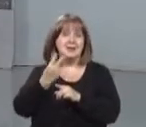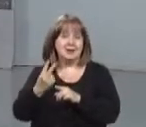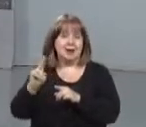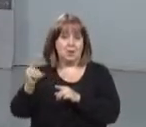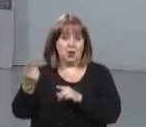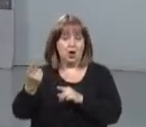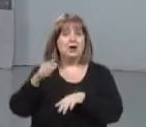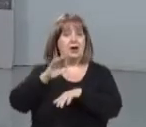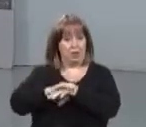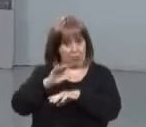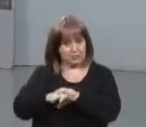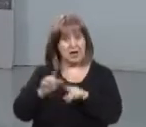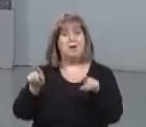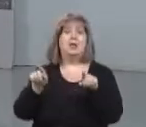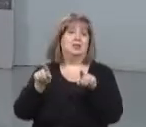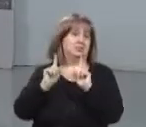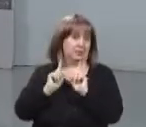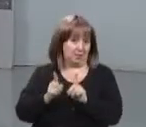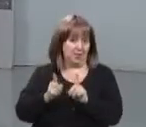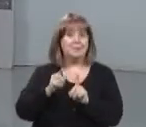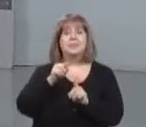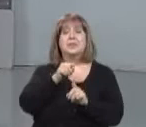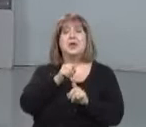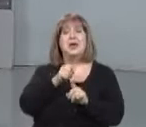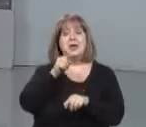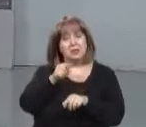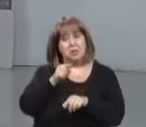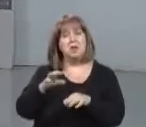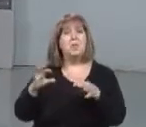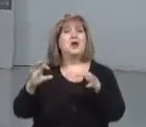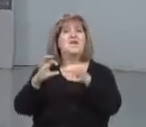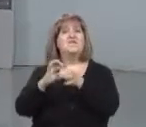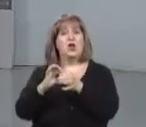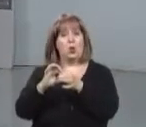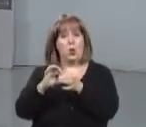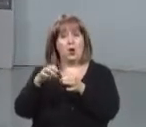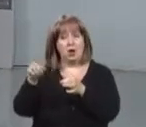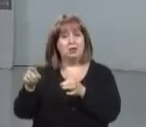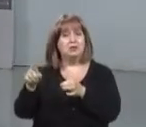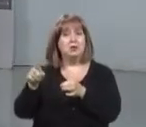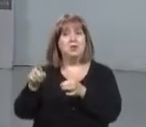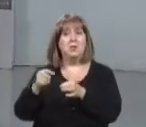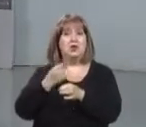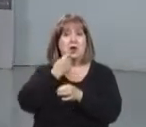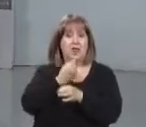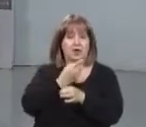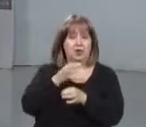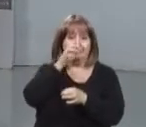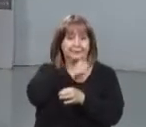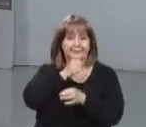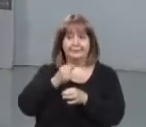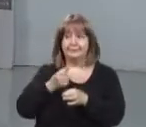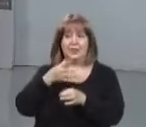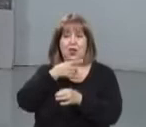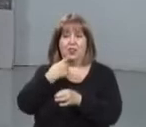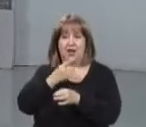12 ciudadanos. Y ella está acusada de homicidio agravado por el vínculo, en comisión por omisión, y enfrenta también, como les decíamos,